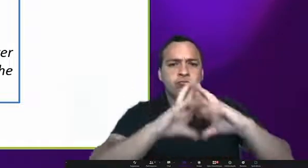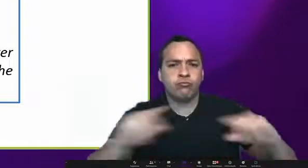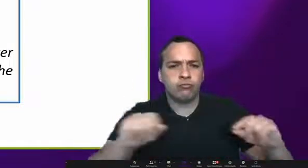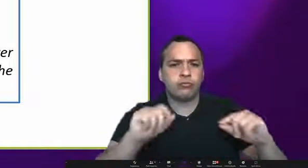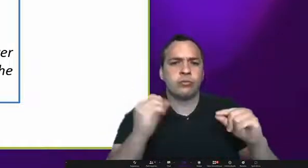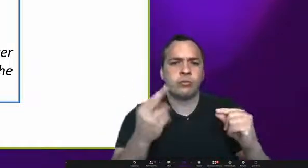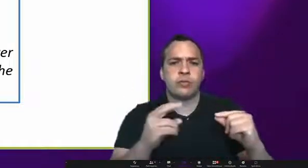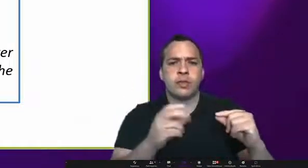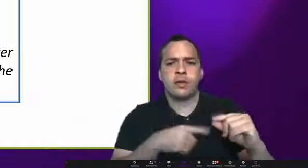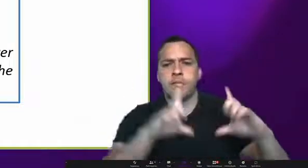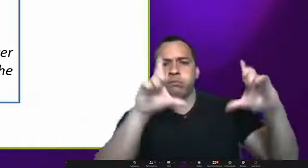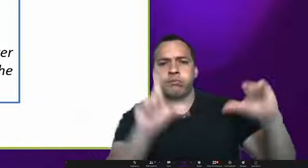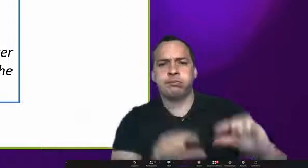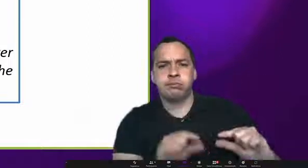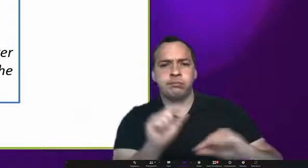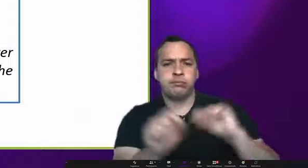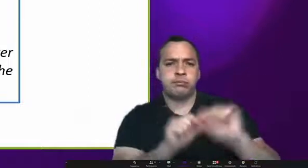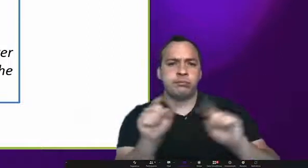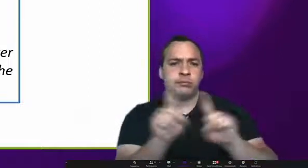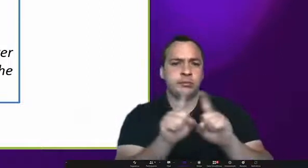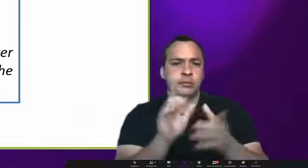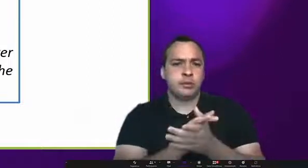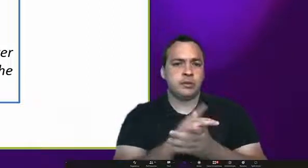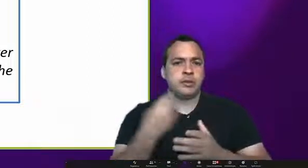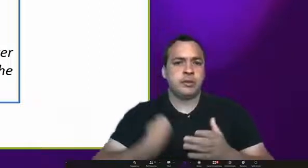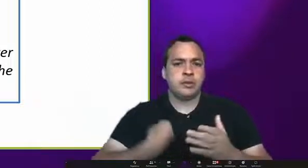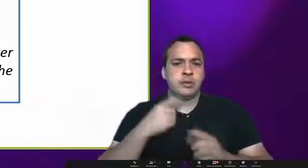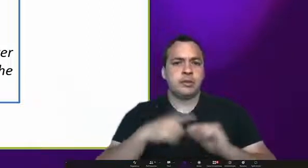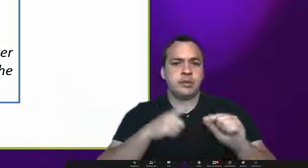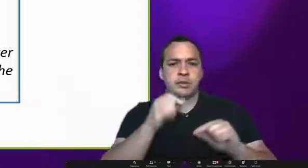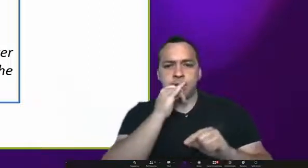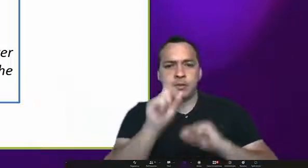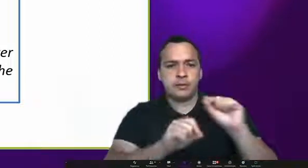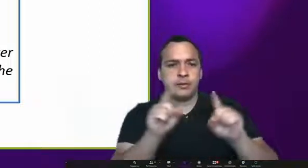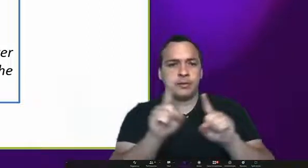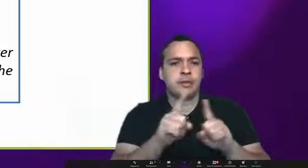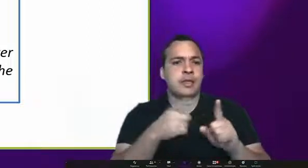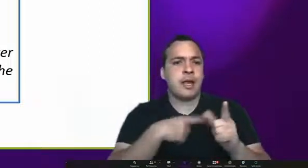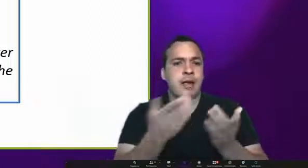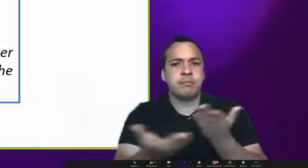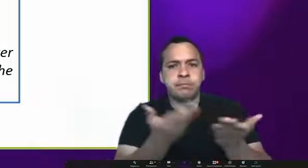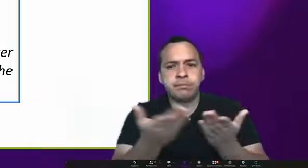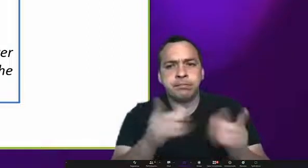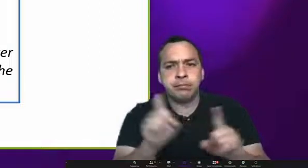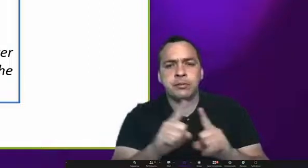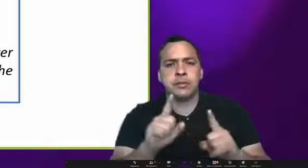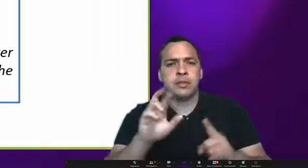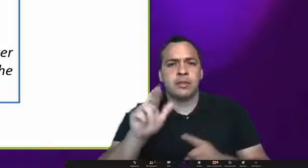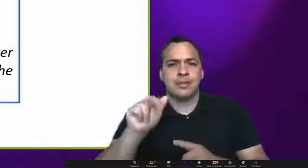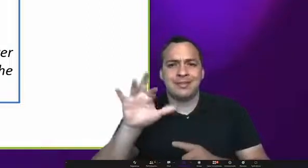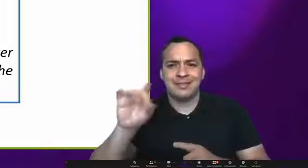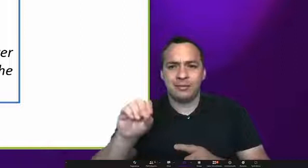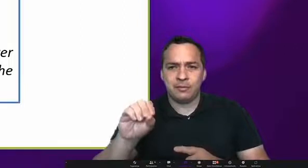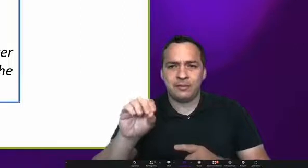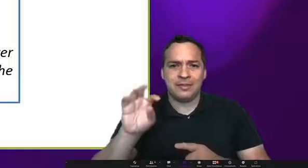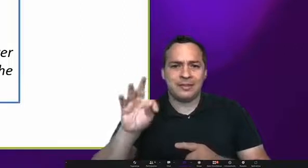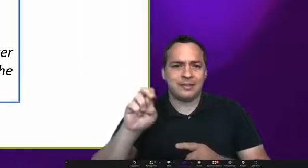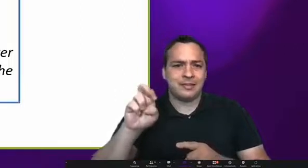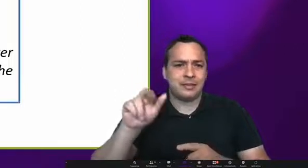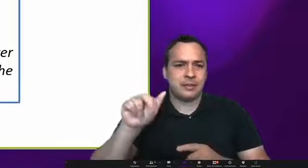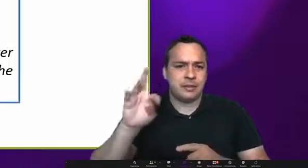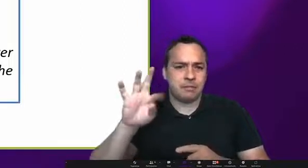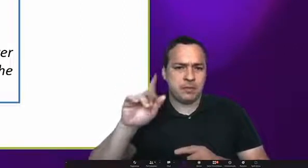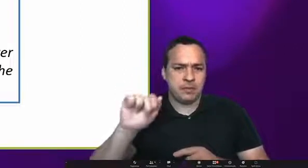la radioterapia metabólica, muy utilizada sobre todo en esto, digamos, en nuestro